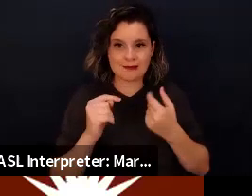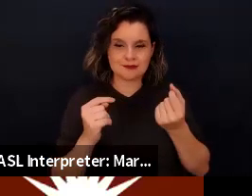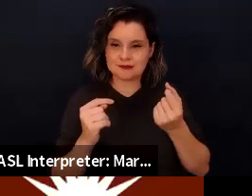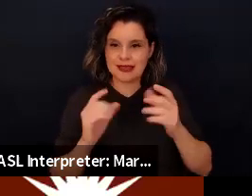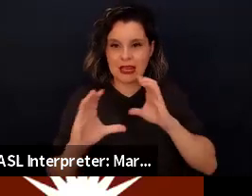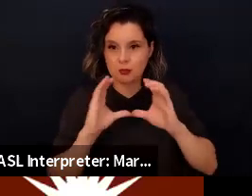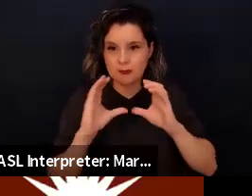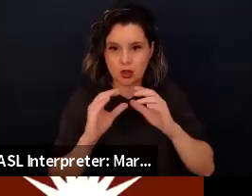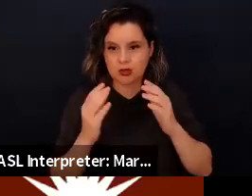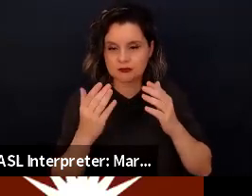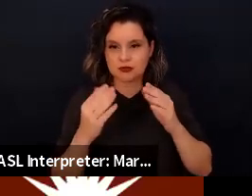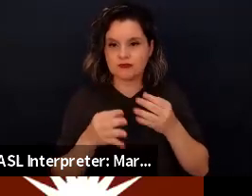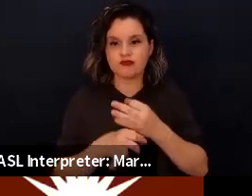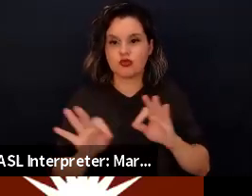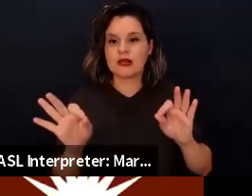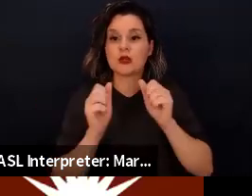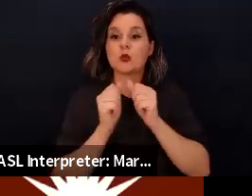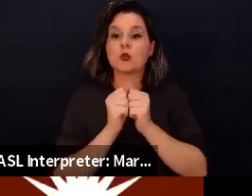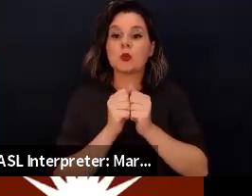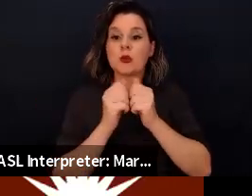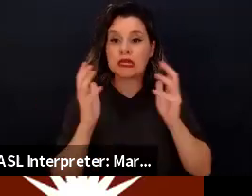comunicarse libremente sin tener que